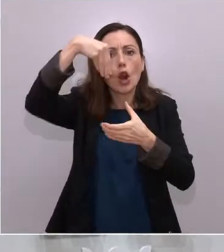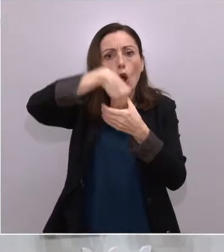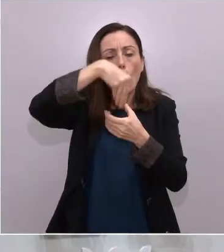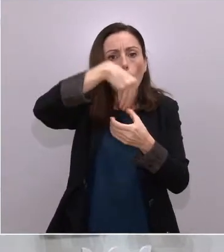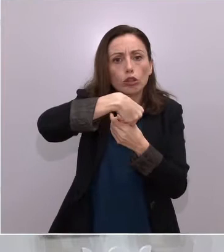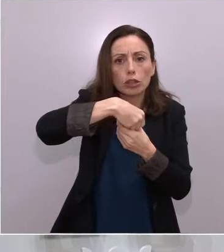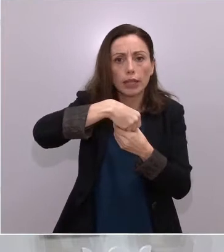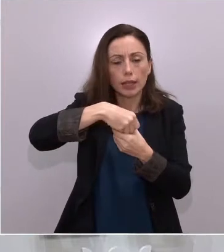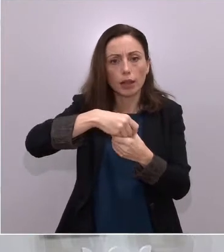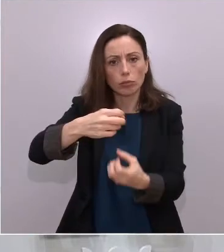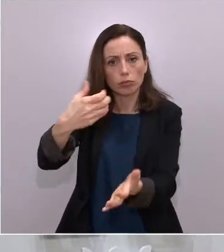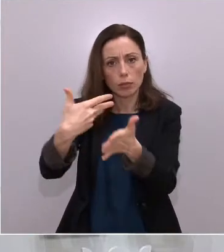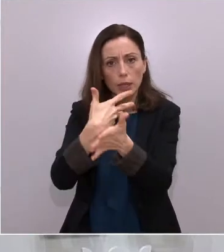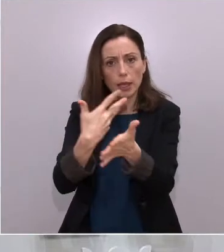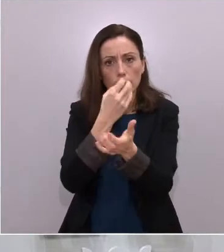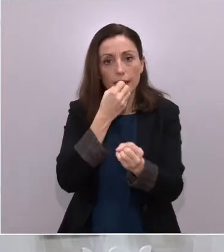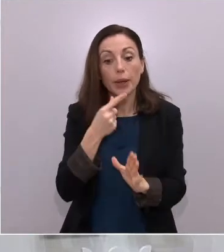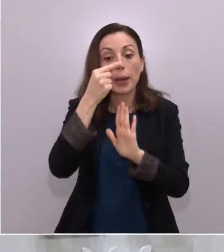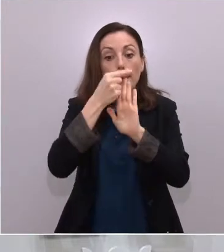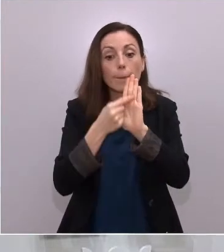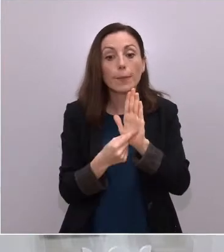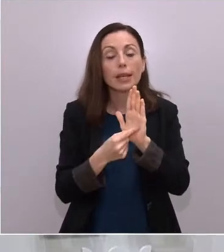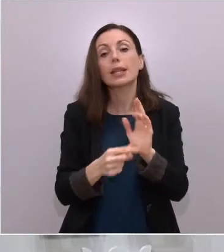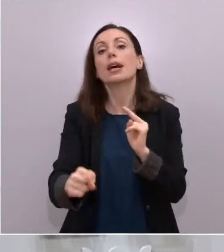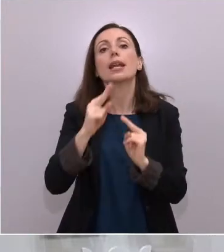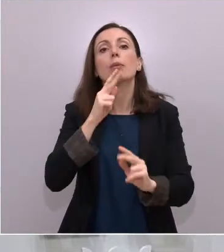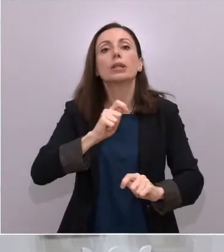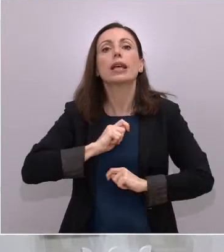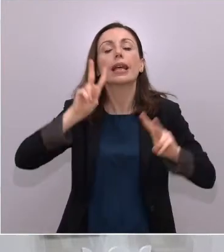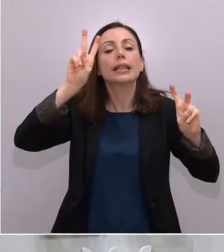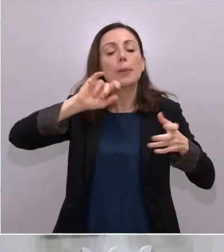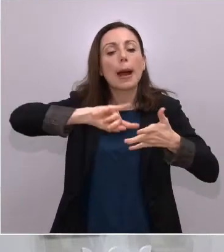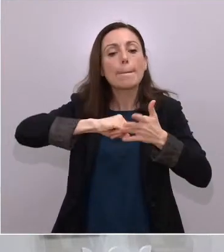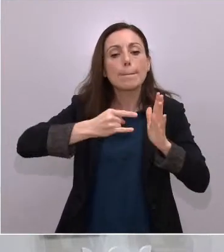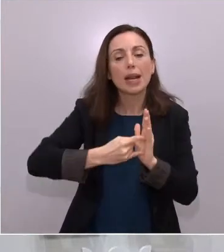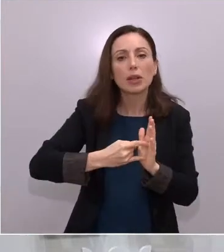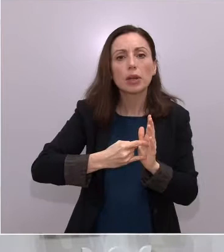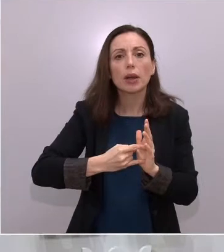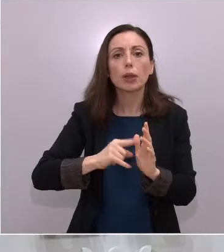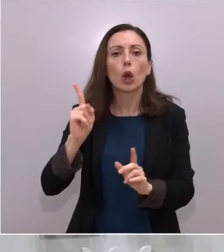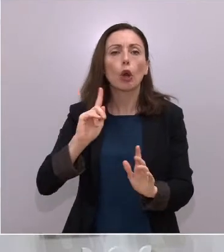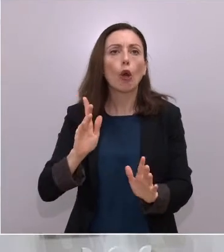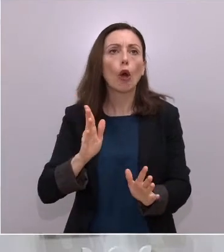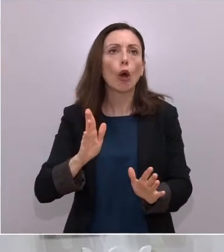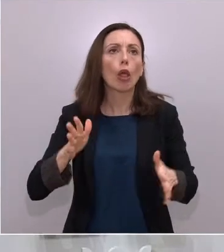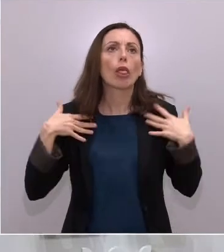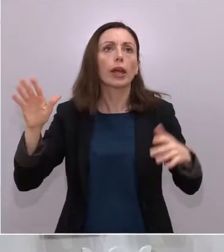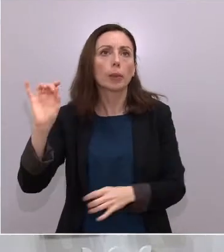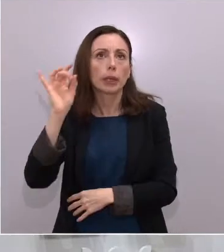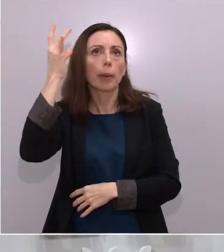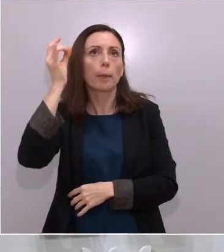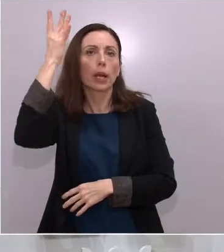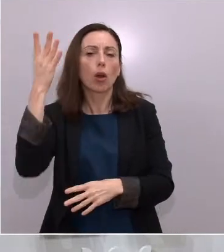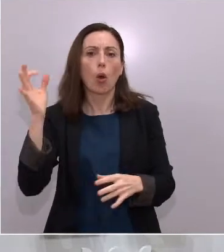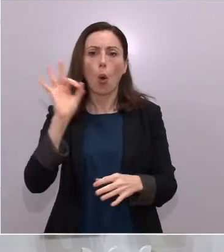a titulares. Una serie de medidas que respondan a la planificación y no a la improvisación, en el que no haya